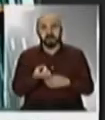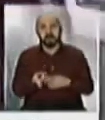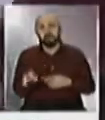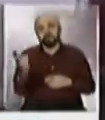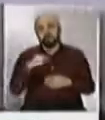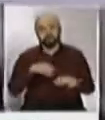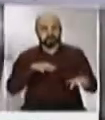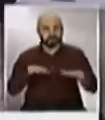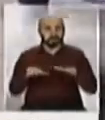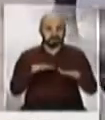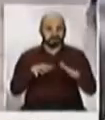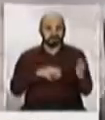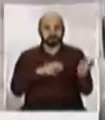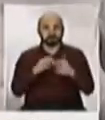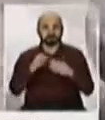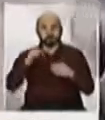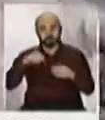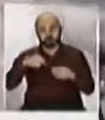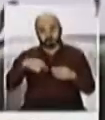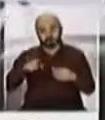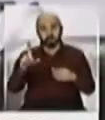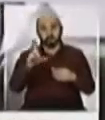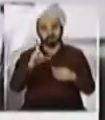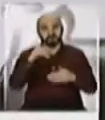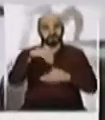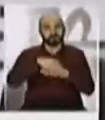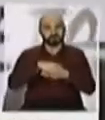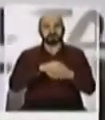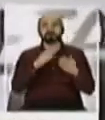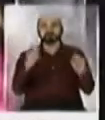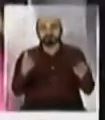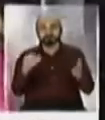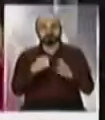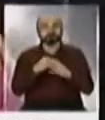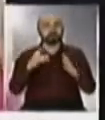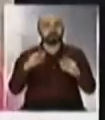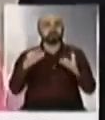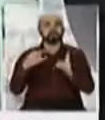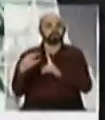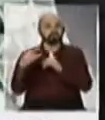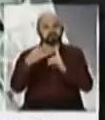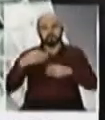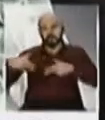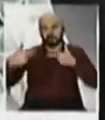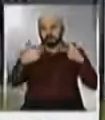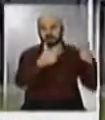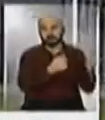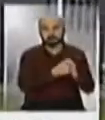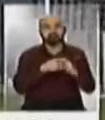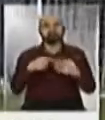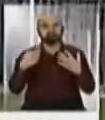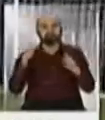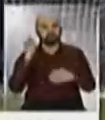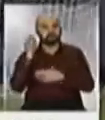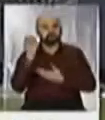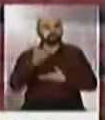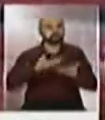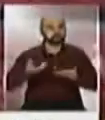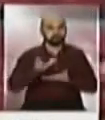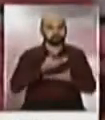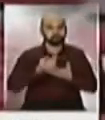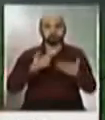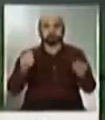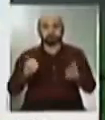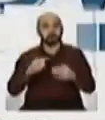la actividad. Este lunes por la tarde, la ministra del Deporte vía Zoom se reunió con los 33 presidentes de los clubes profesionales.